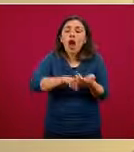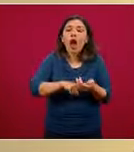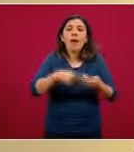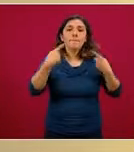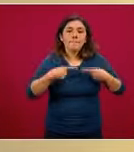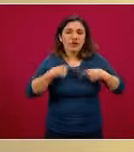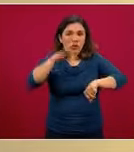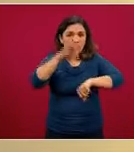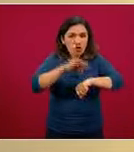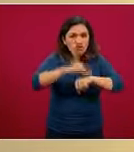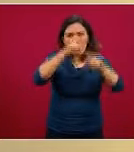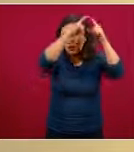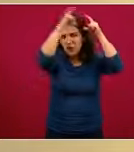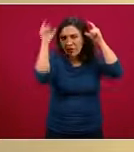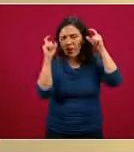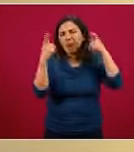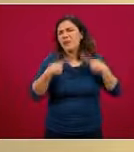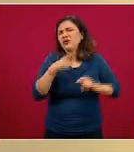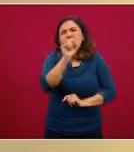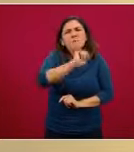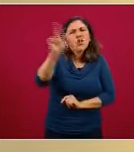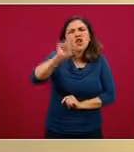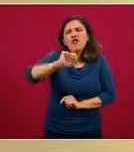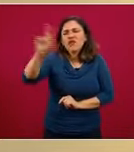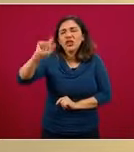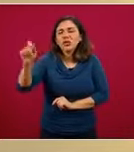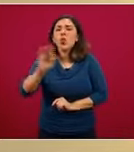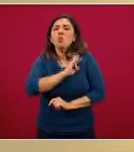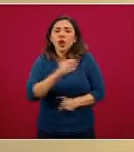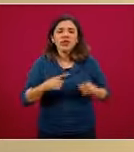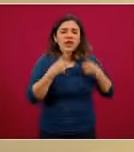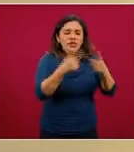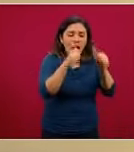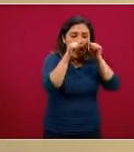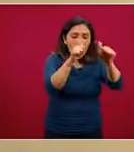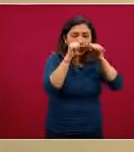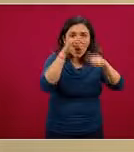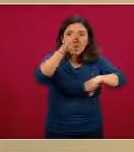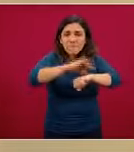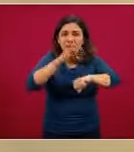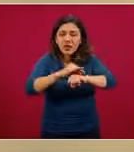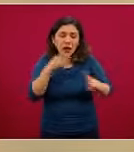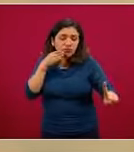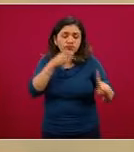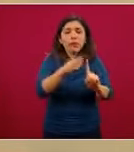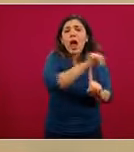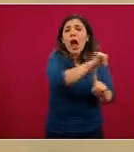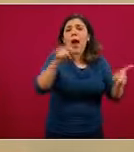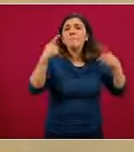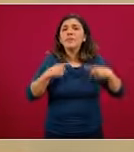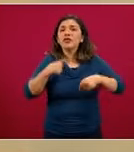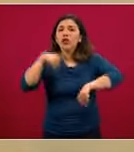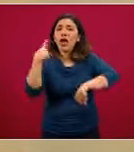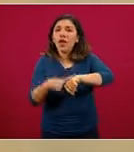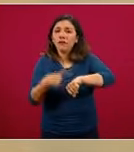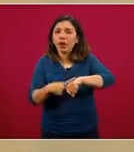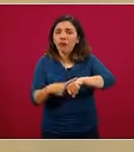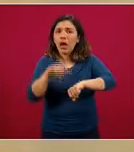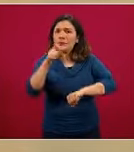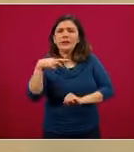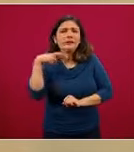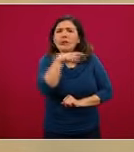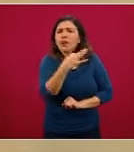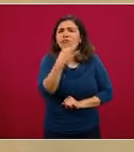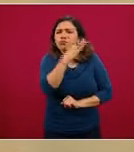profesionales que van a proveer un cuidado clínico directo a los pacientes, o sea, son